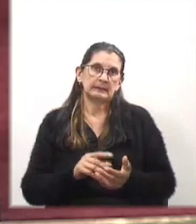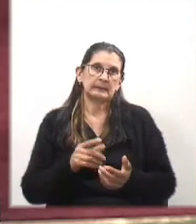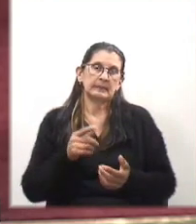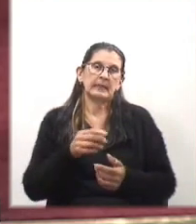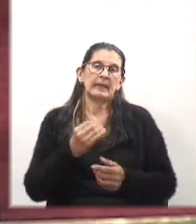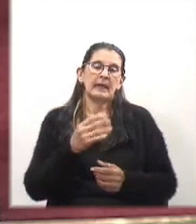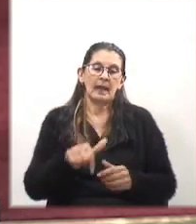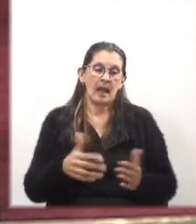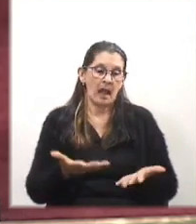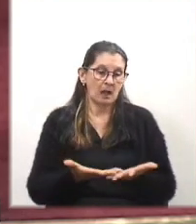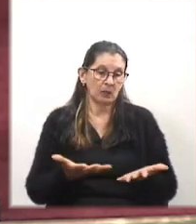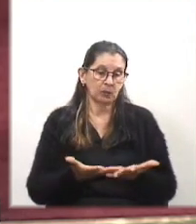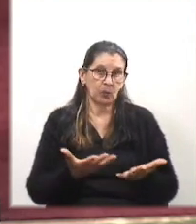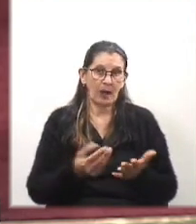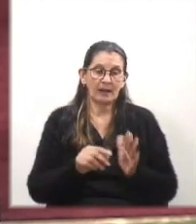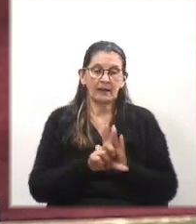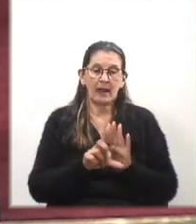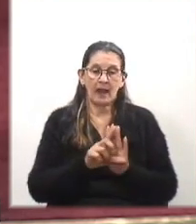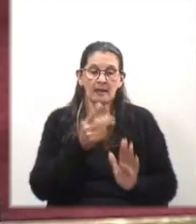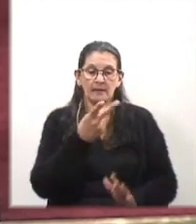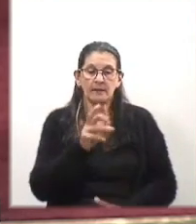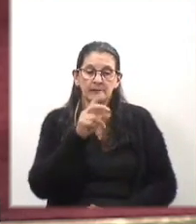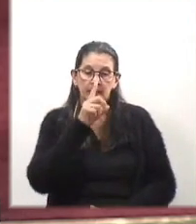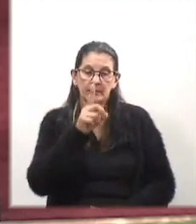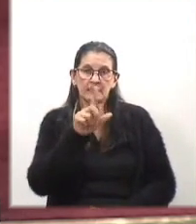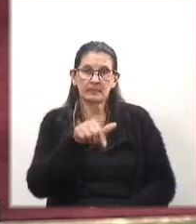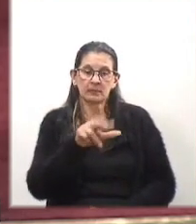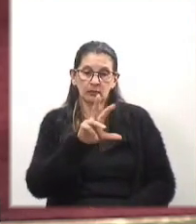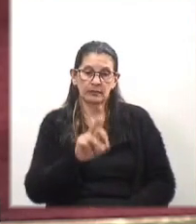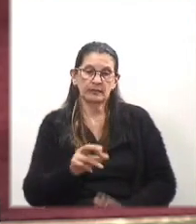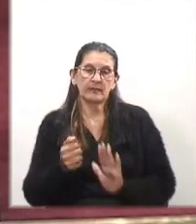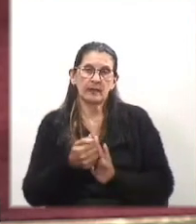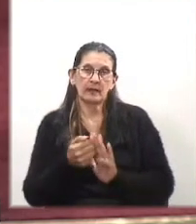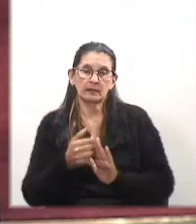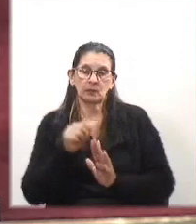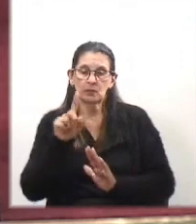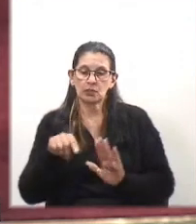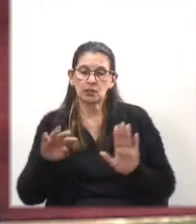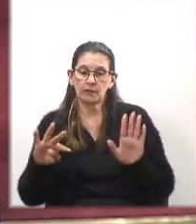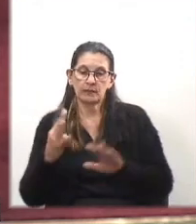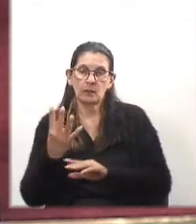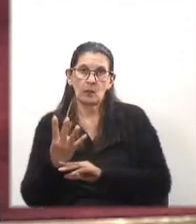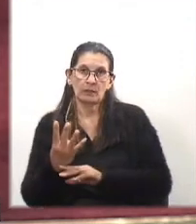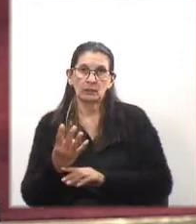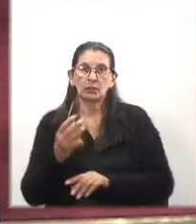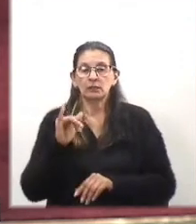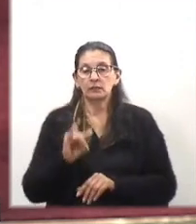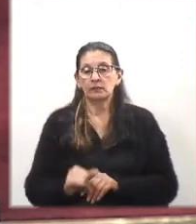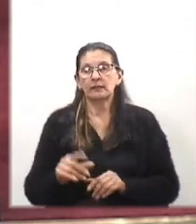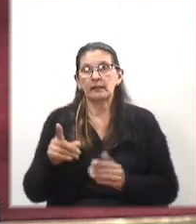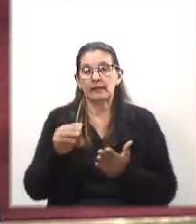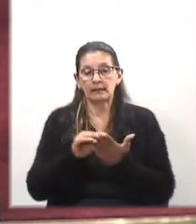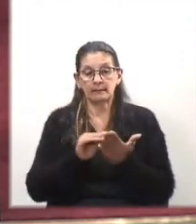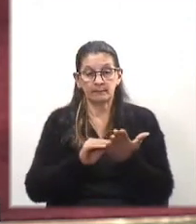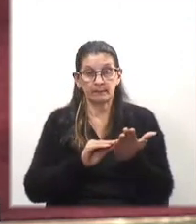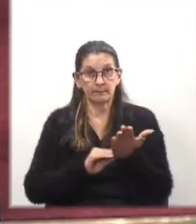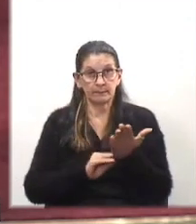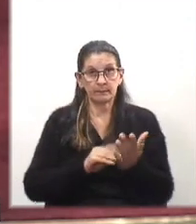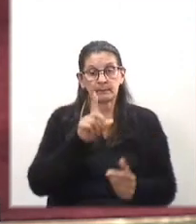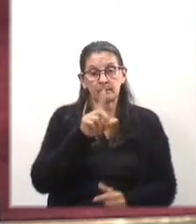envejecimiento activo vigente en la Ley 20.130 en el artículo 194. En definitiva, si el régimen creado por